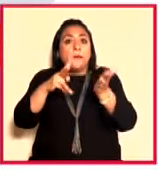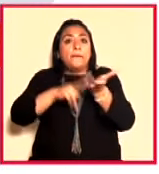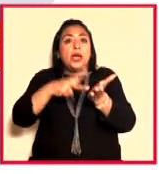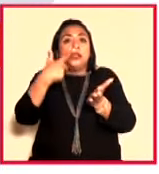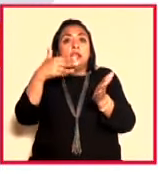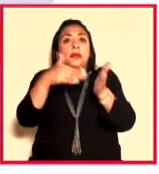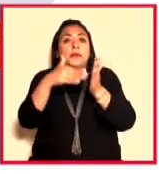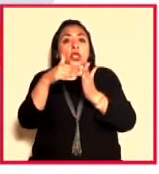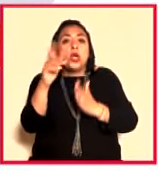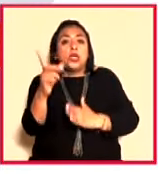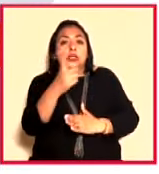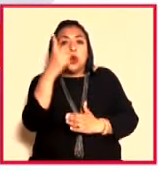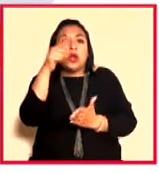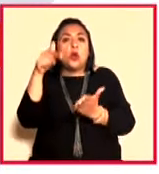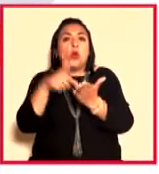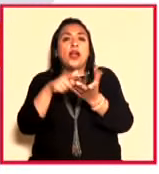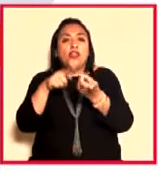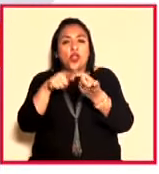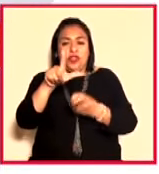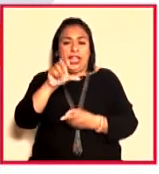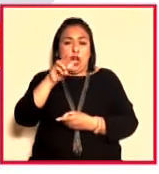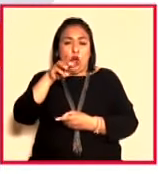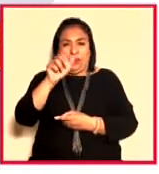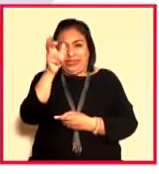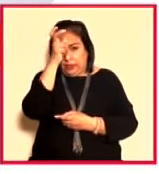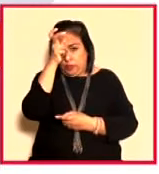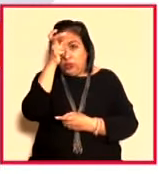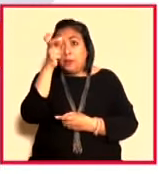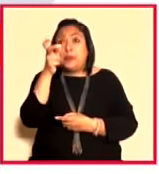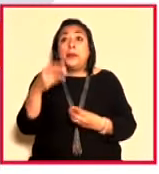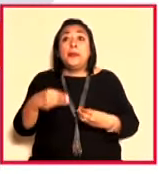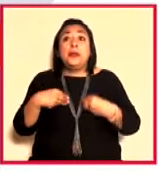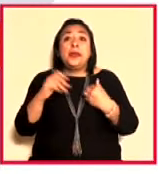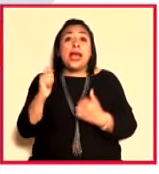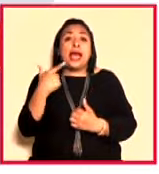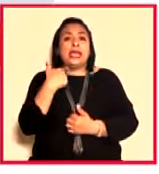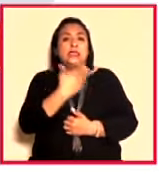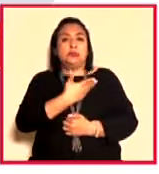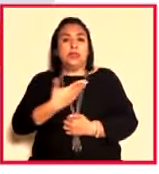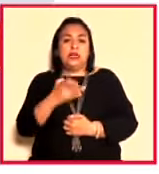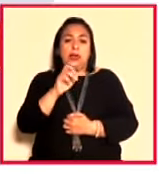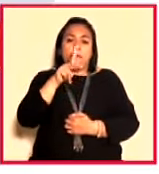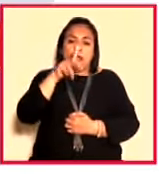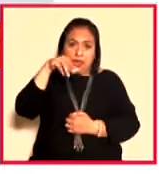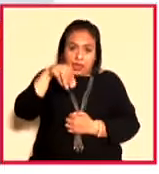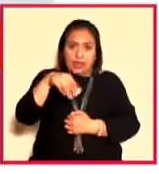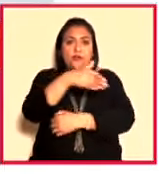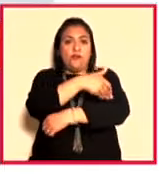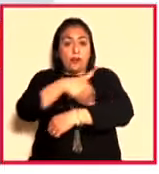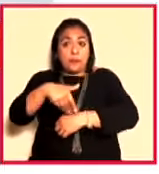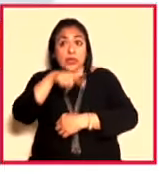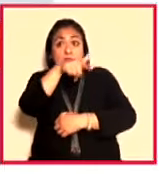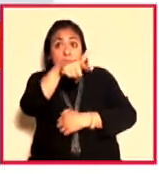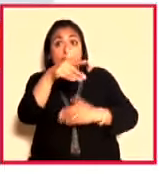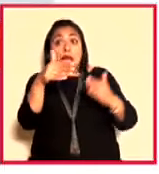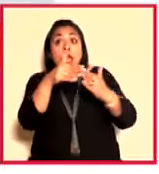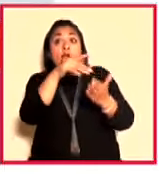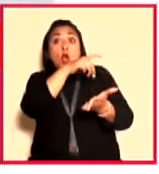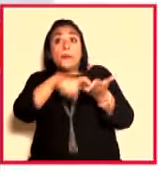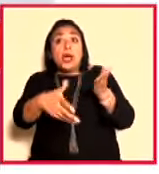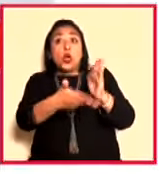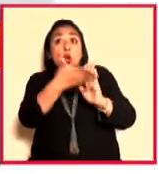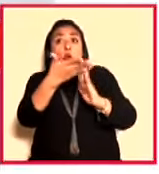localizada en Lomas de Chapultepec, habitada por el expresidente Enrique Peña Nieto y su familia. Este inmueble fue adquirido y construido por